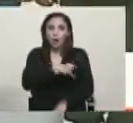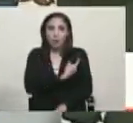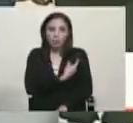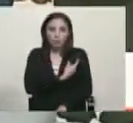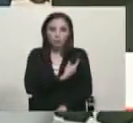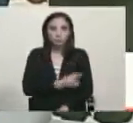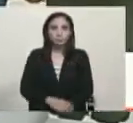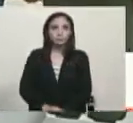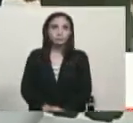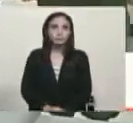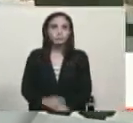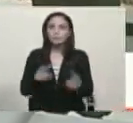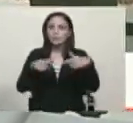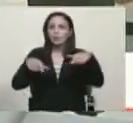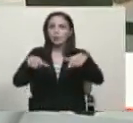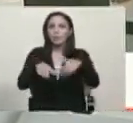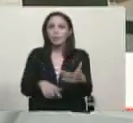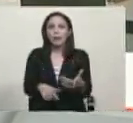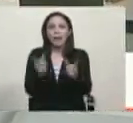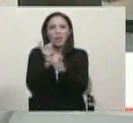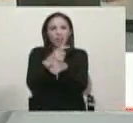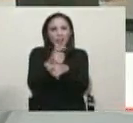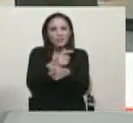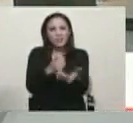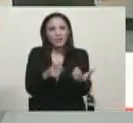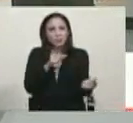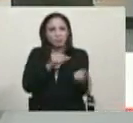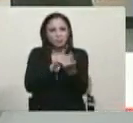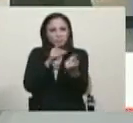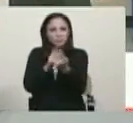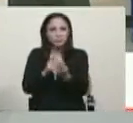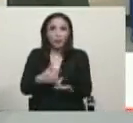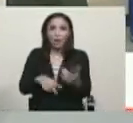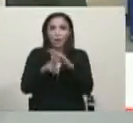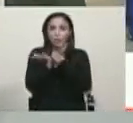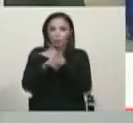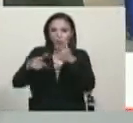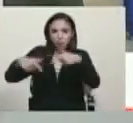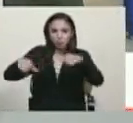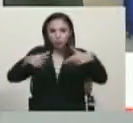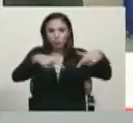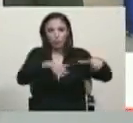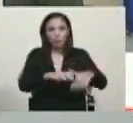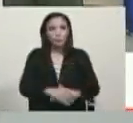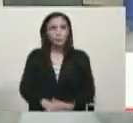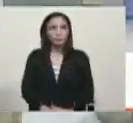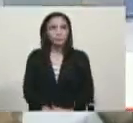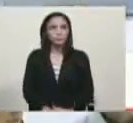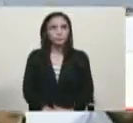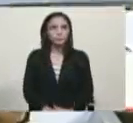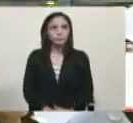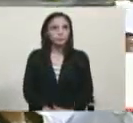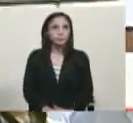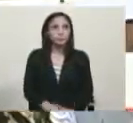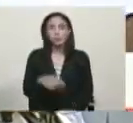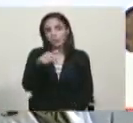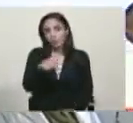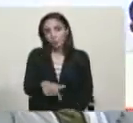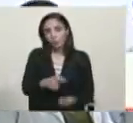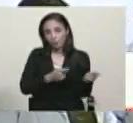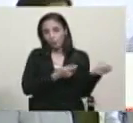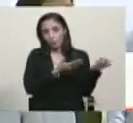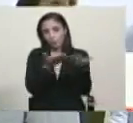oncológica doctor José Gregorio Hernández. Tenemos dos obras acá que estamos el día de hoy